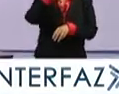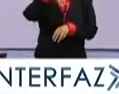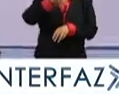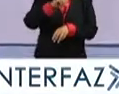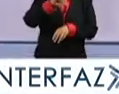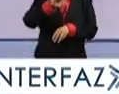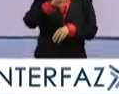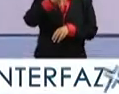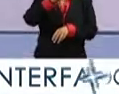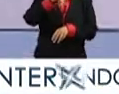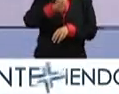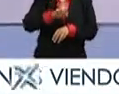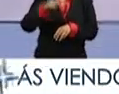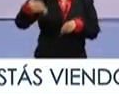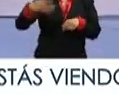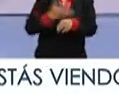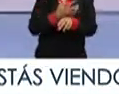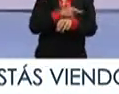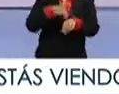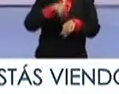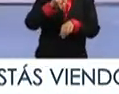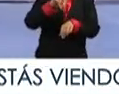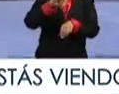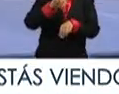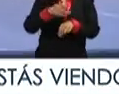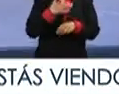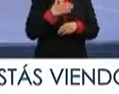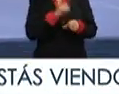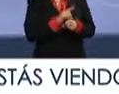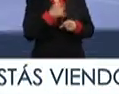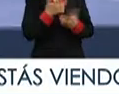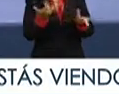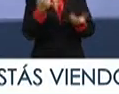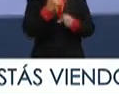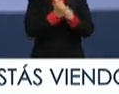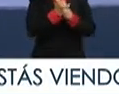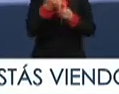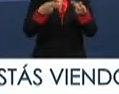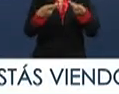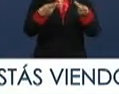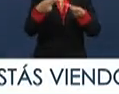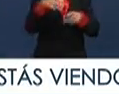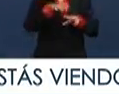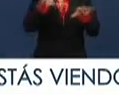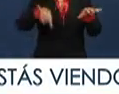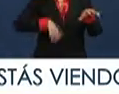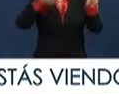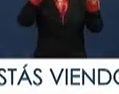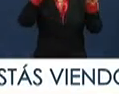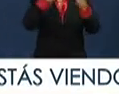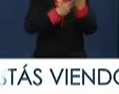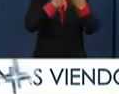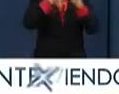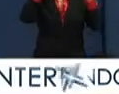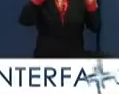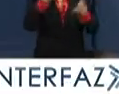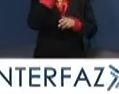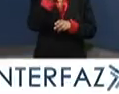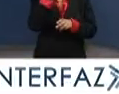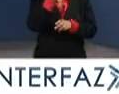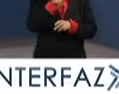gracias, Memo, por estar buenos aquí días, con nosotros en Interfaz, porque preparaste un reportaje muy interesante sobre este programa Escuelas